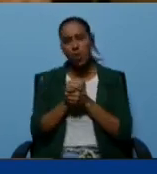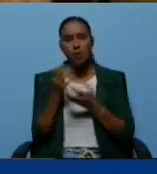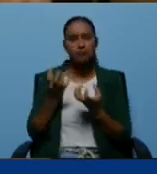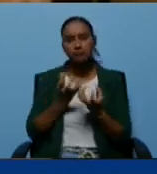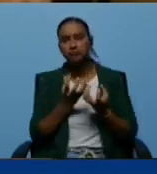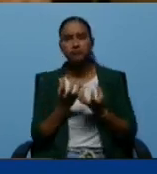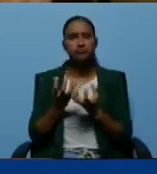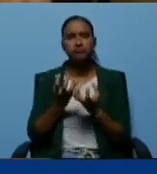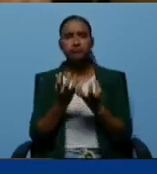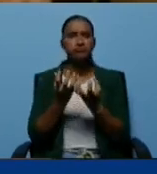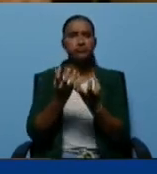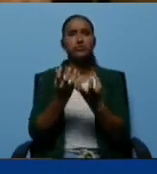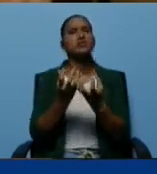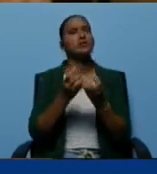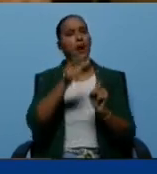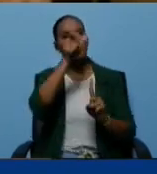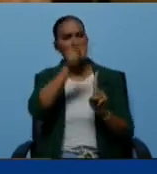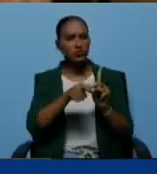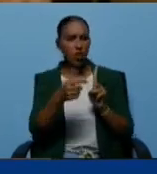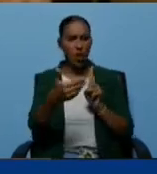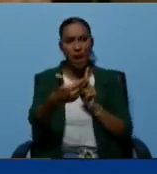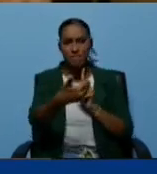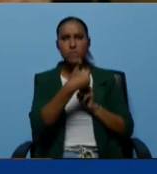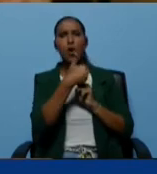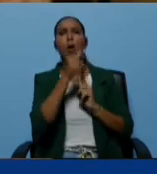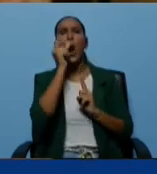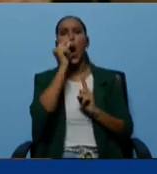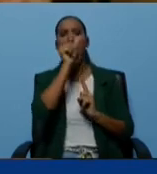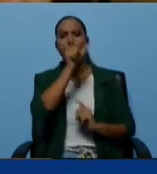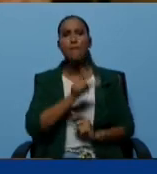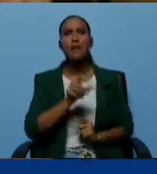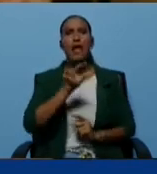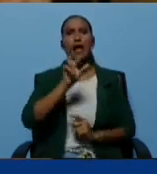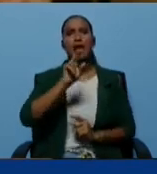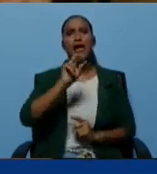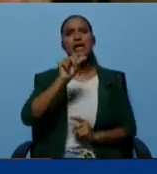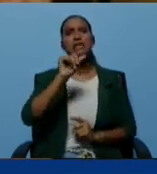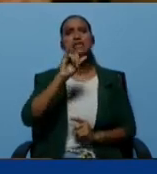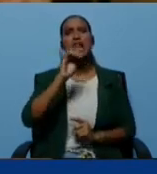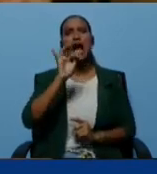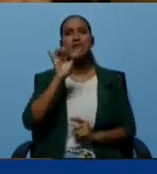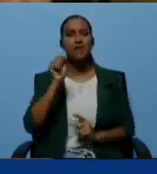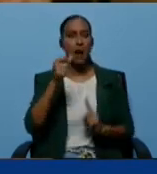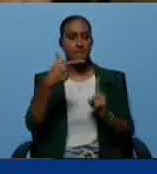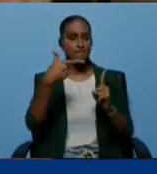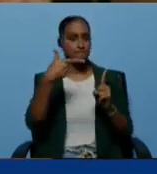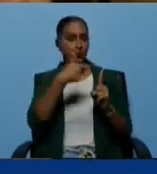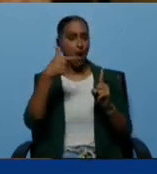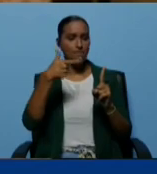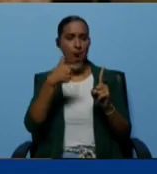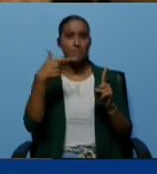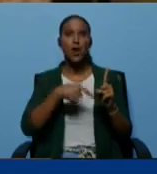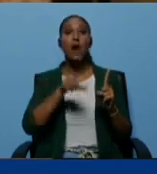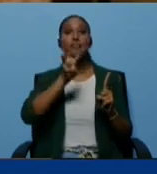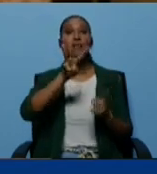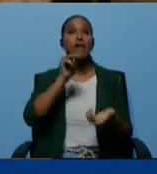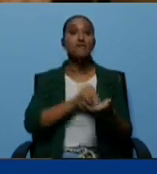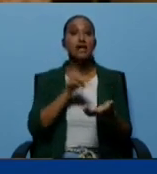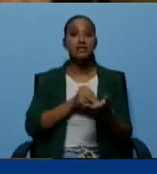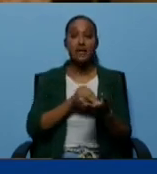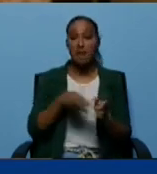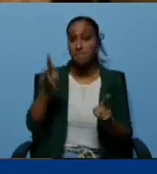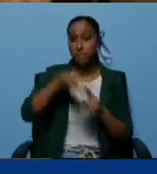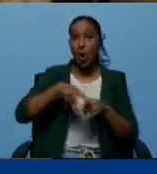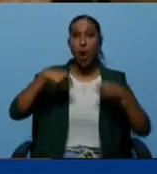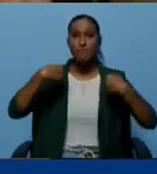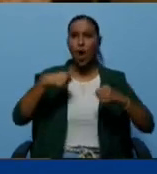por Raifer Eduardo Seija Núñez, quien le disparó 3 veces y luego huyó en una moto con la ayuda de